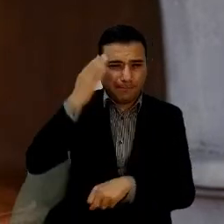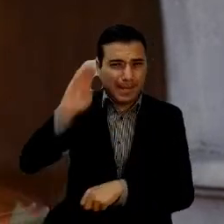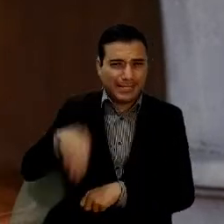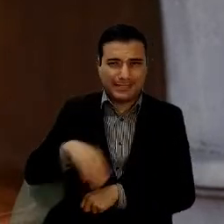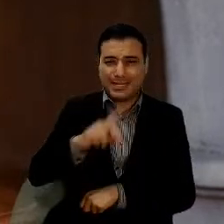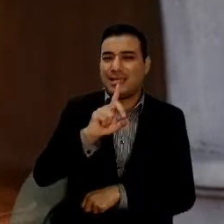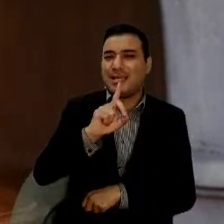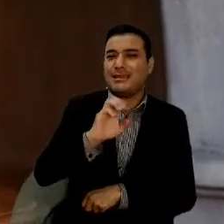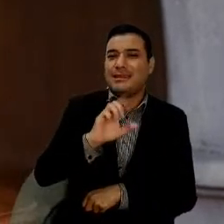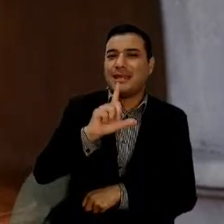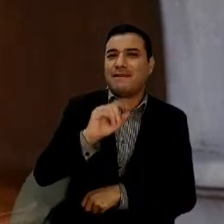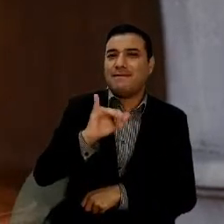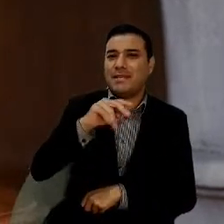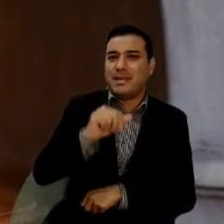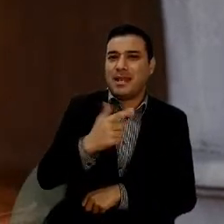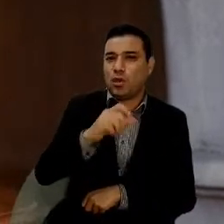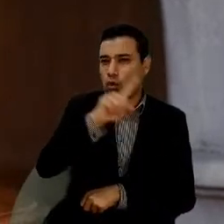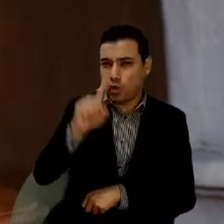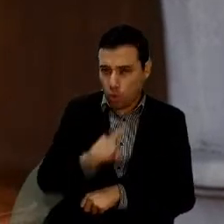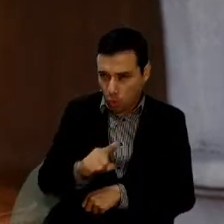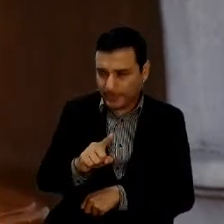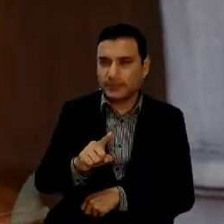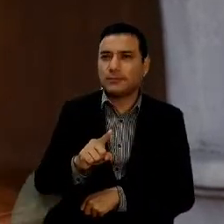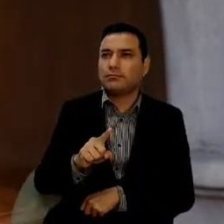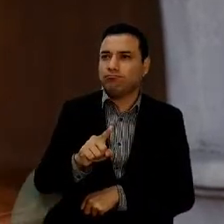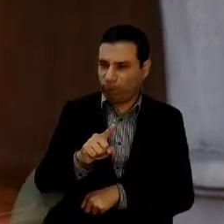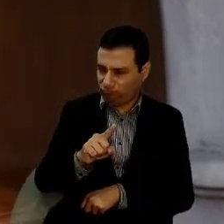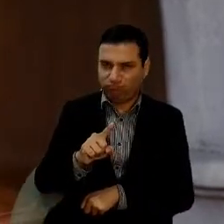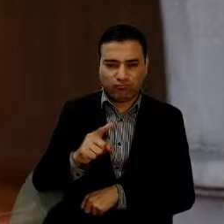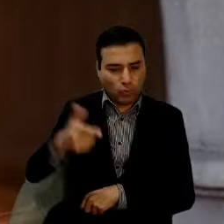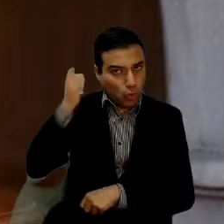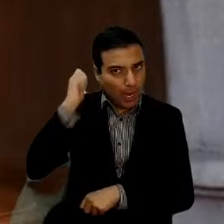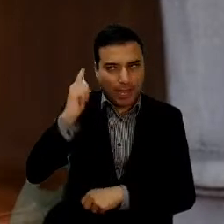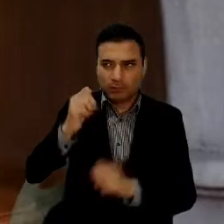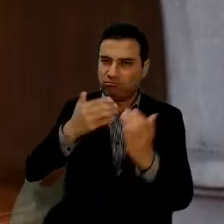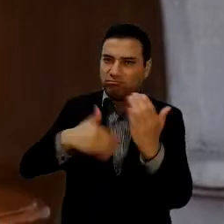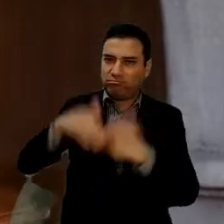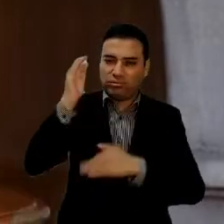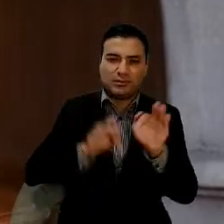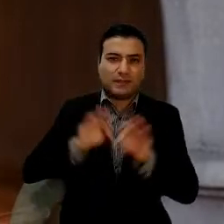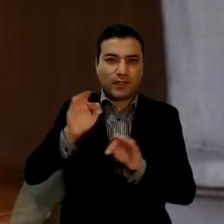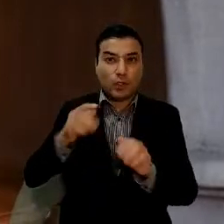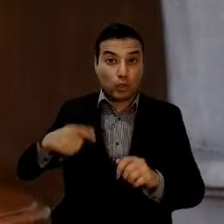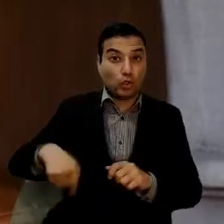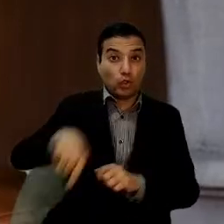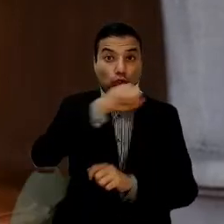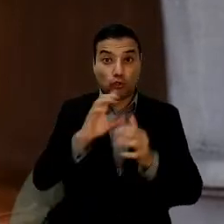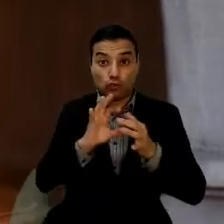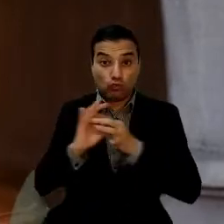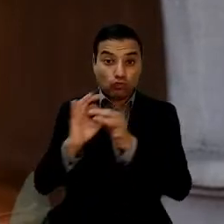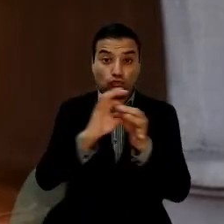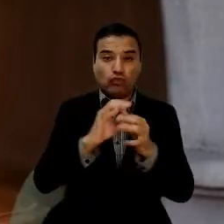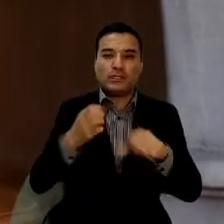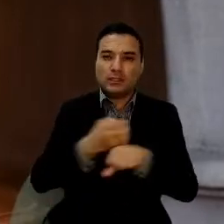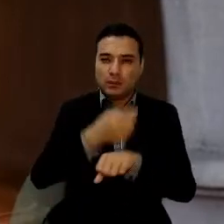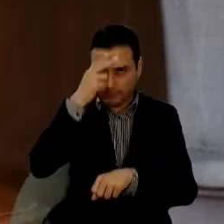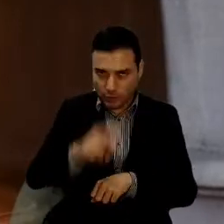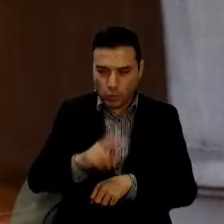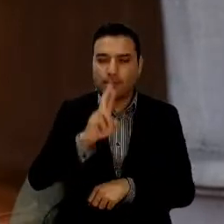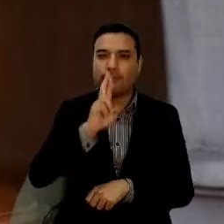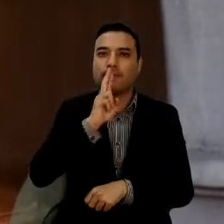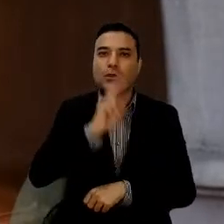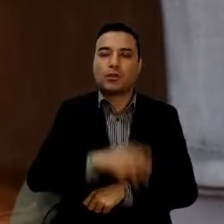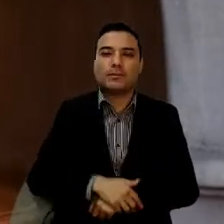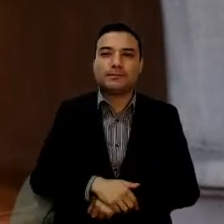Gómez Álvarez, deseándole el mejor de los éxitos. Estamos seguros que la unidad hará más grande a nuestro Estado. Como integrantes